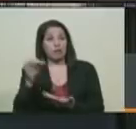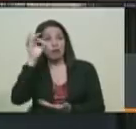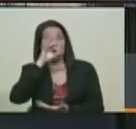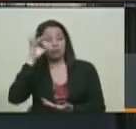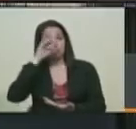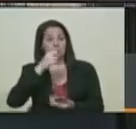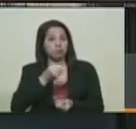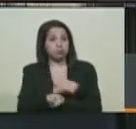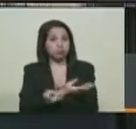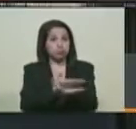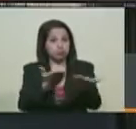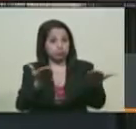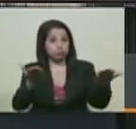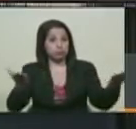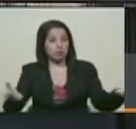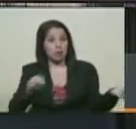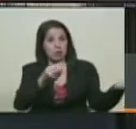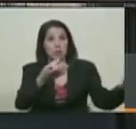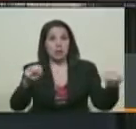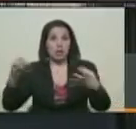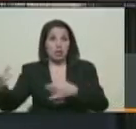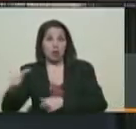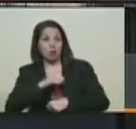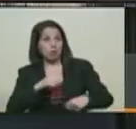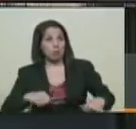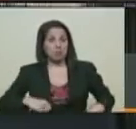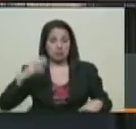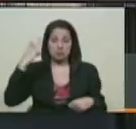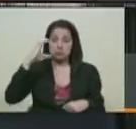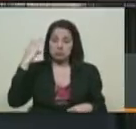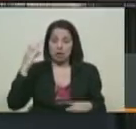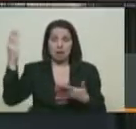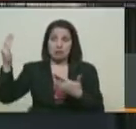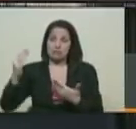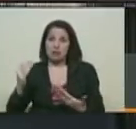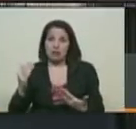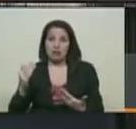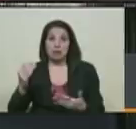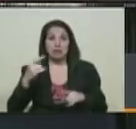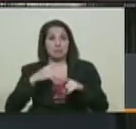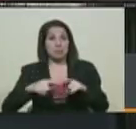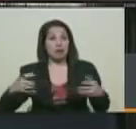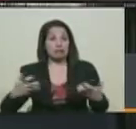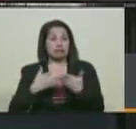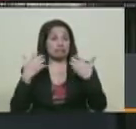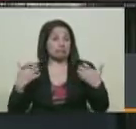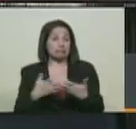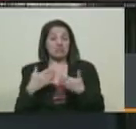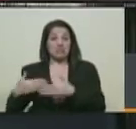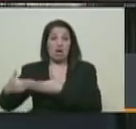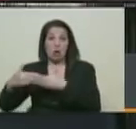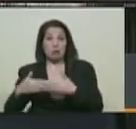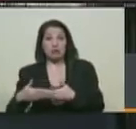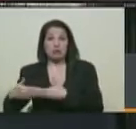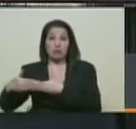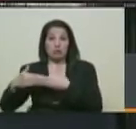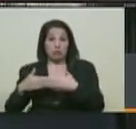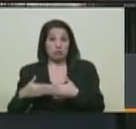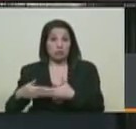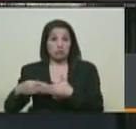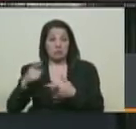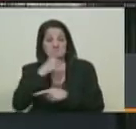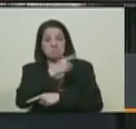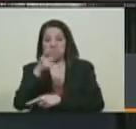para en el plan complementario de Portugal, de Colombia. Pero nos tiene una guerra el imperialismo con